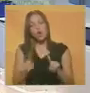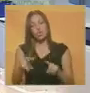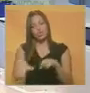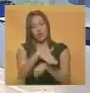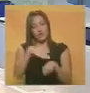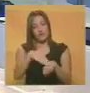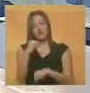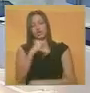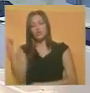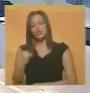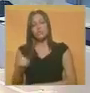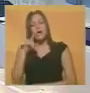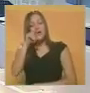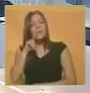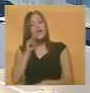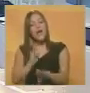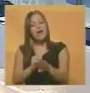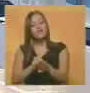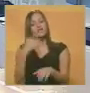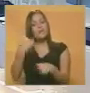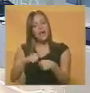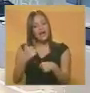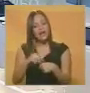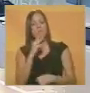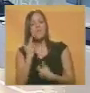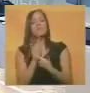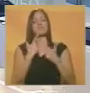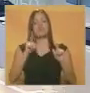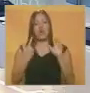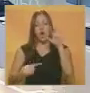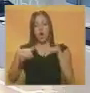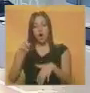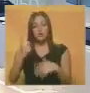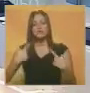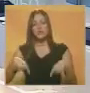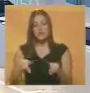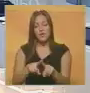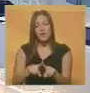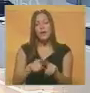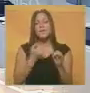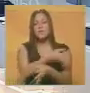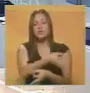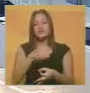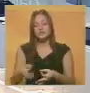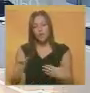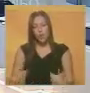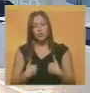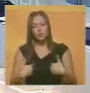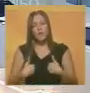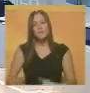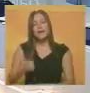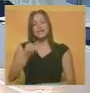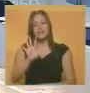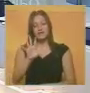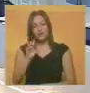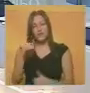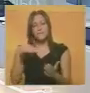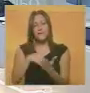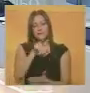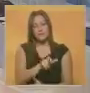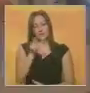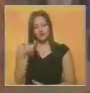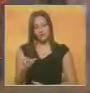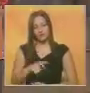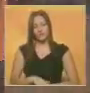El gobernador del Zulia, Pablo Pérez, informó que en Maracaibo fueron habilitados 11 refugios y que en el municipio resultaron afectadas más de 50.000